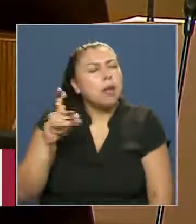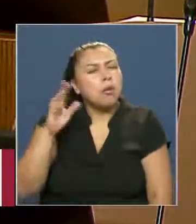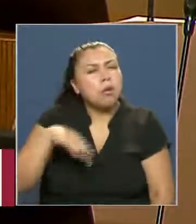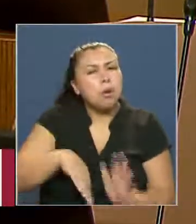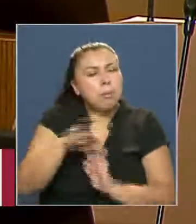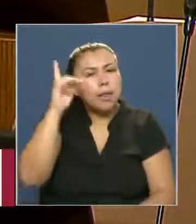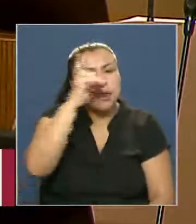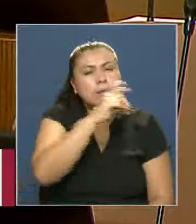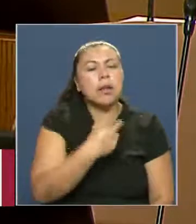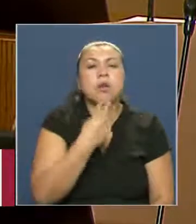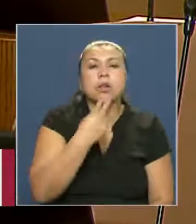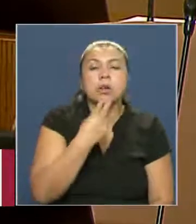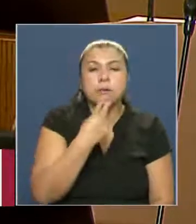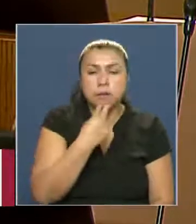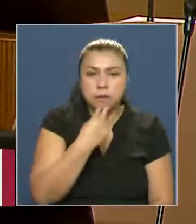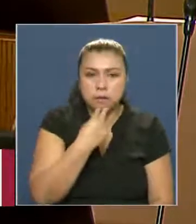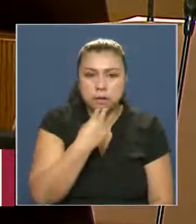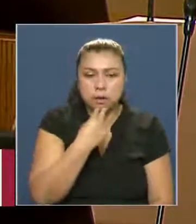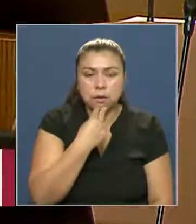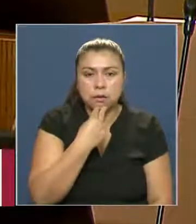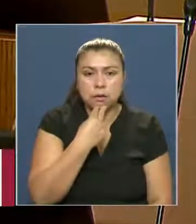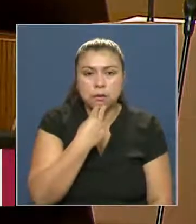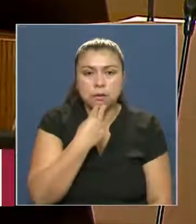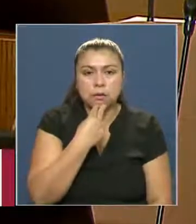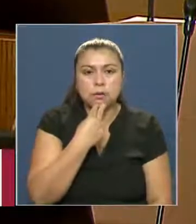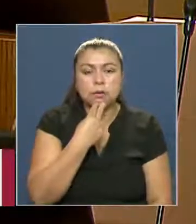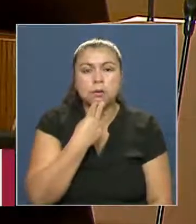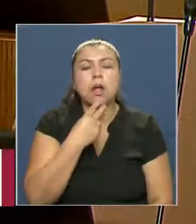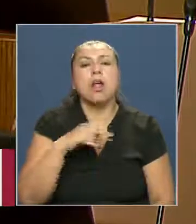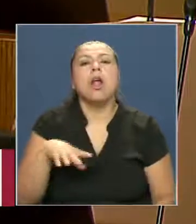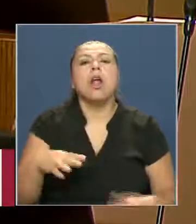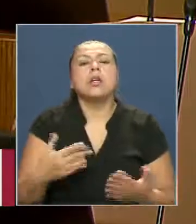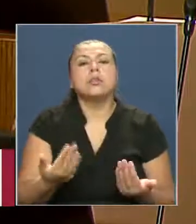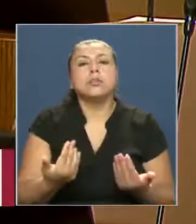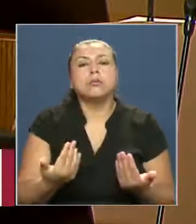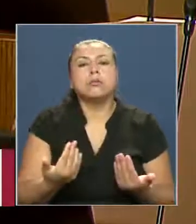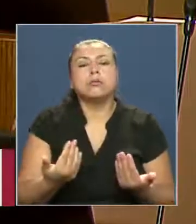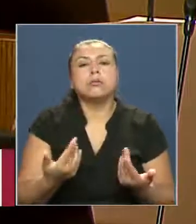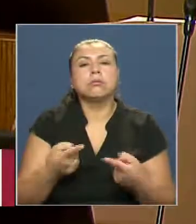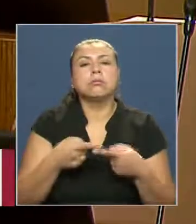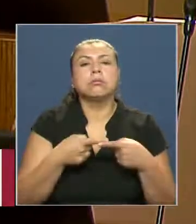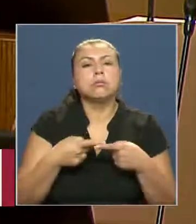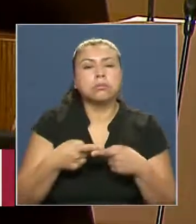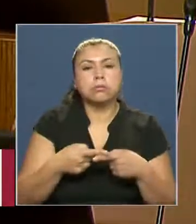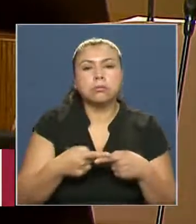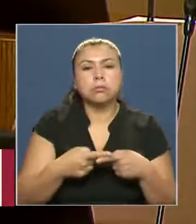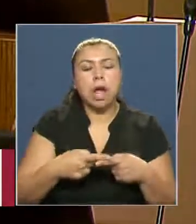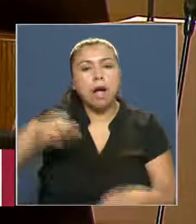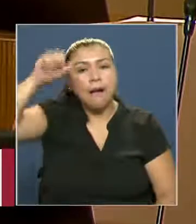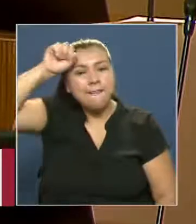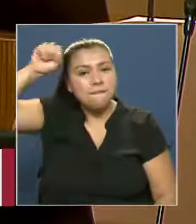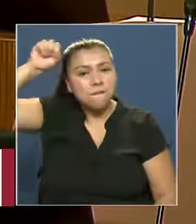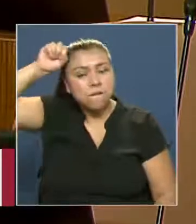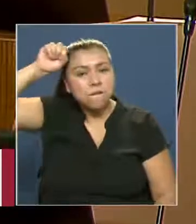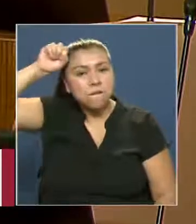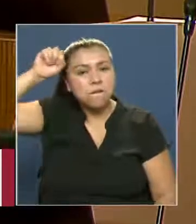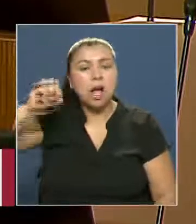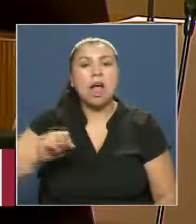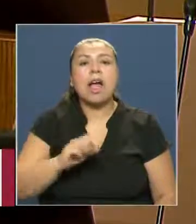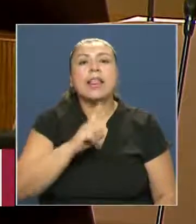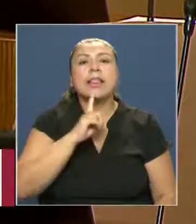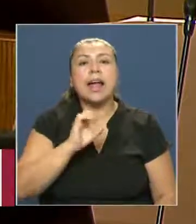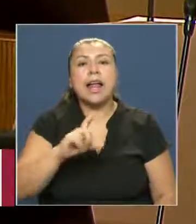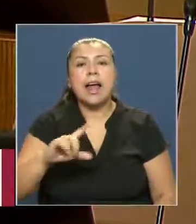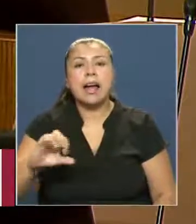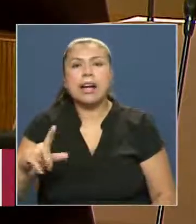es que lo están viviendo también ciertos cuerpos necesarios para la sociedad. El cuerpo de bomberos de Talagante, por ejemplo, no tiene hoy